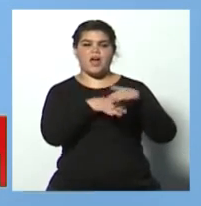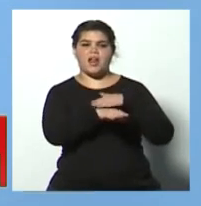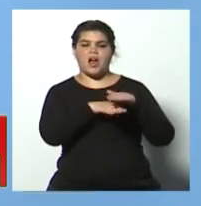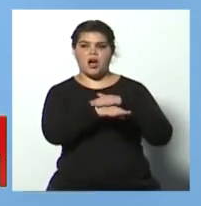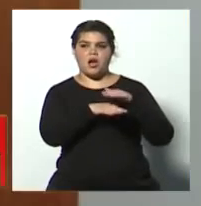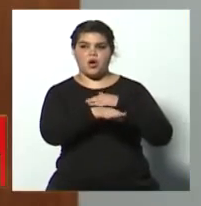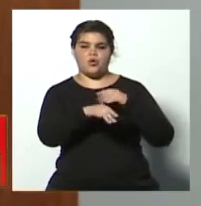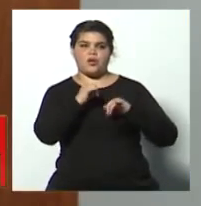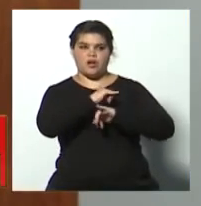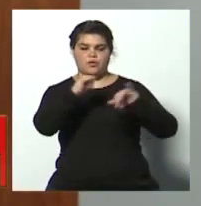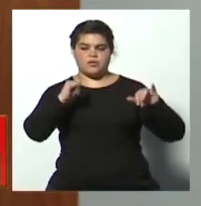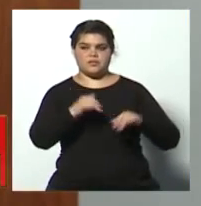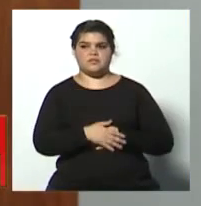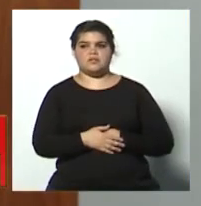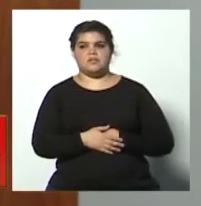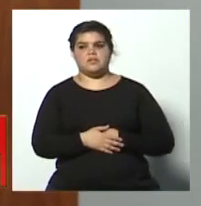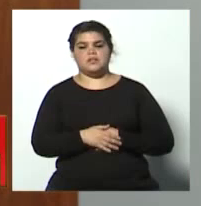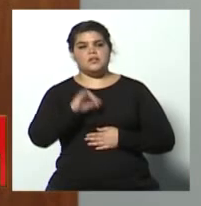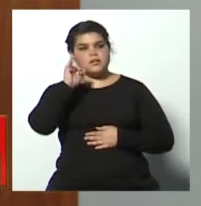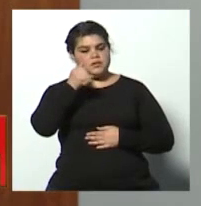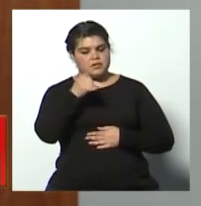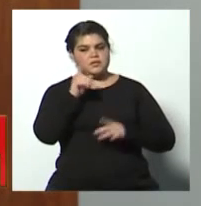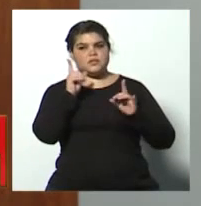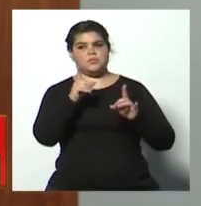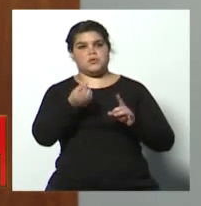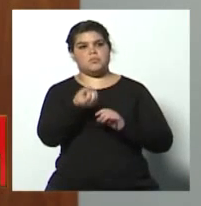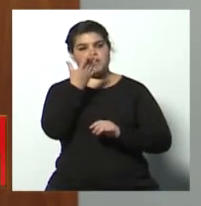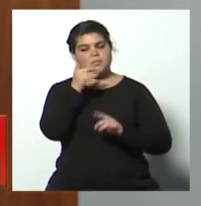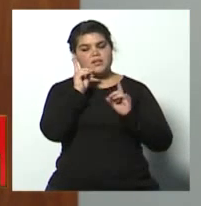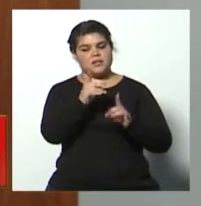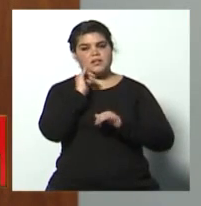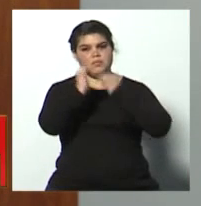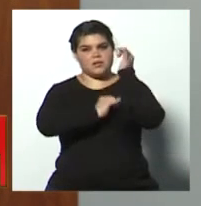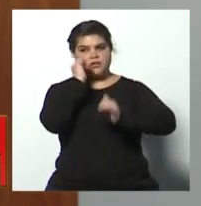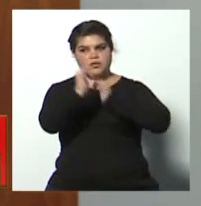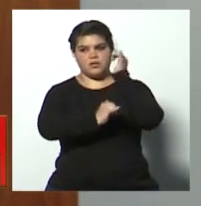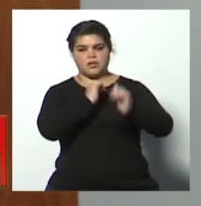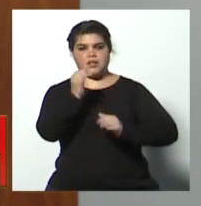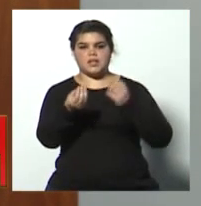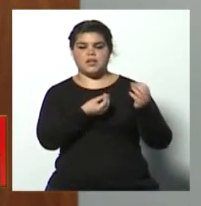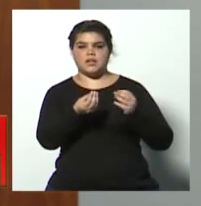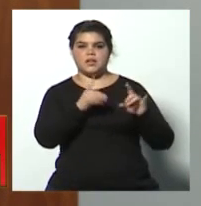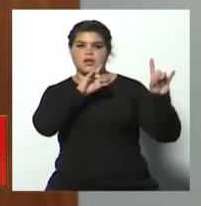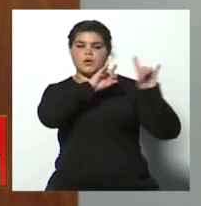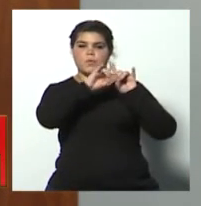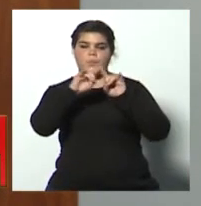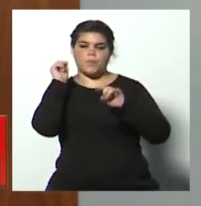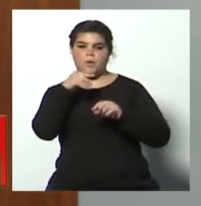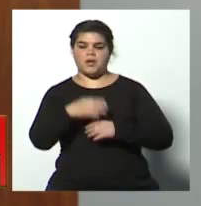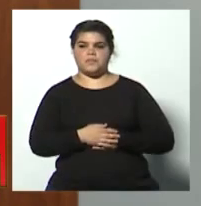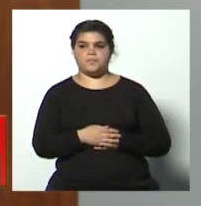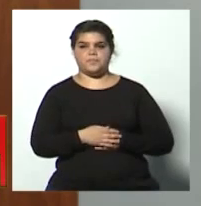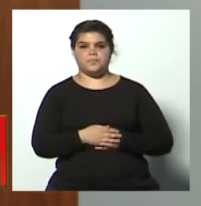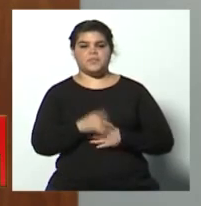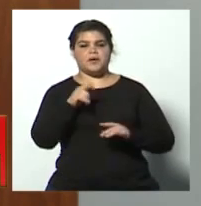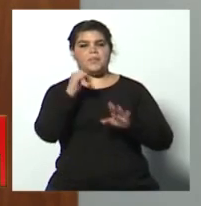fue noticia, ¿no? Fue noticia, exactamente. Este tema, fundamentalmente en horas de la mañana, tuvo una importante presencia en los portales y en las noticias web, y también cerca